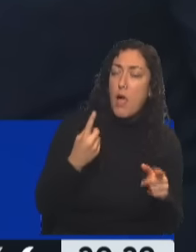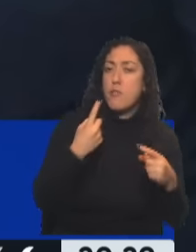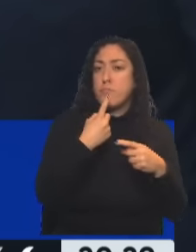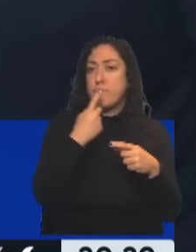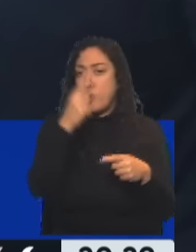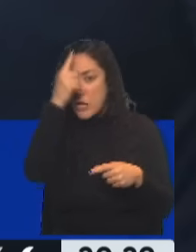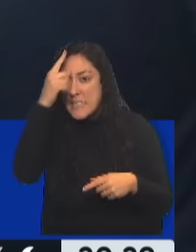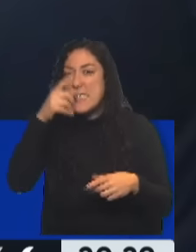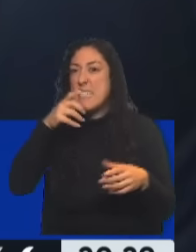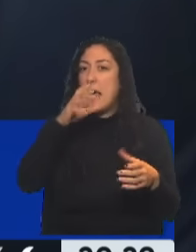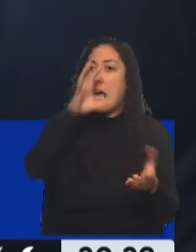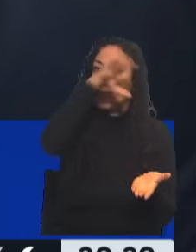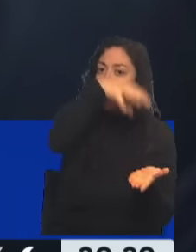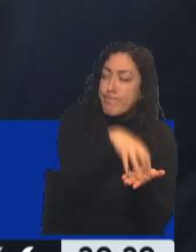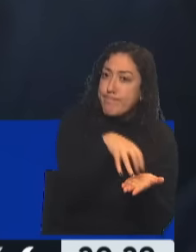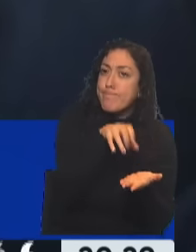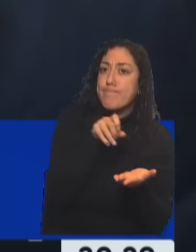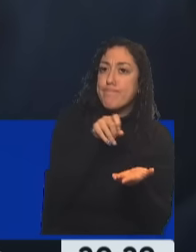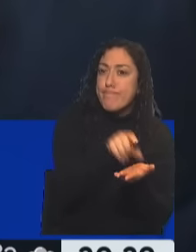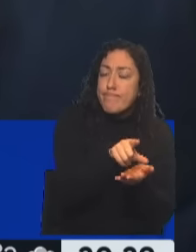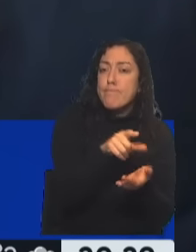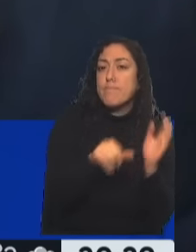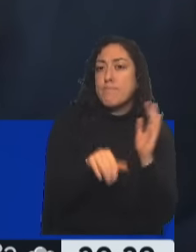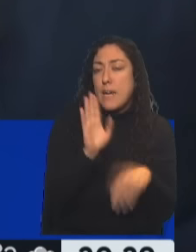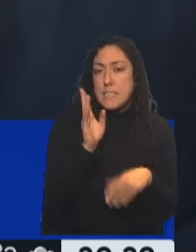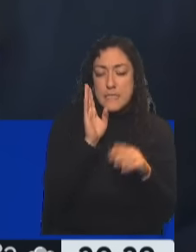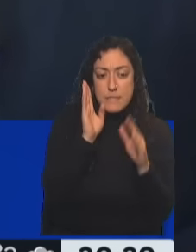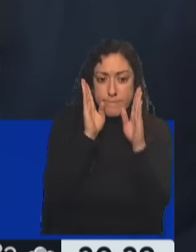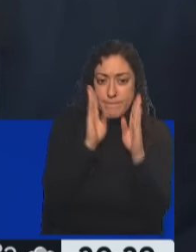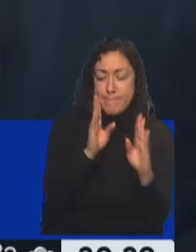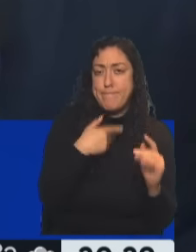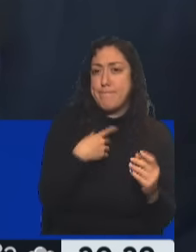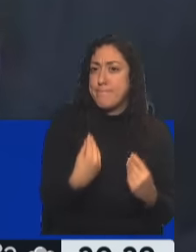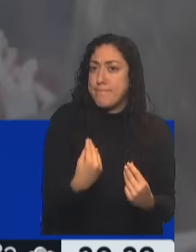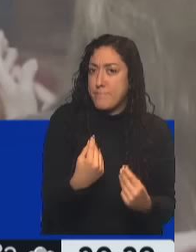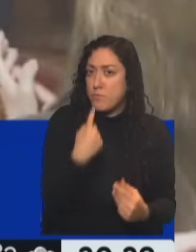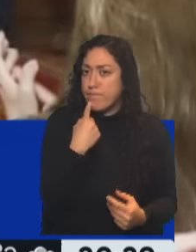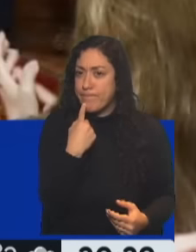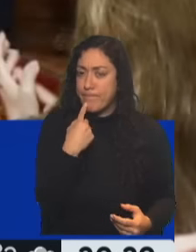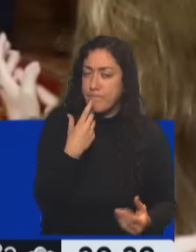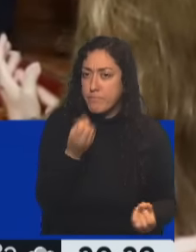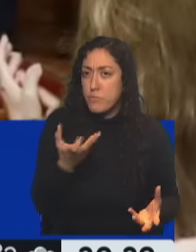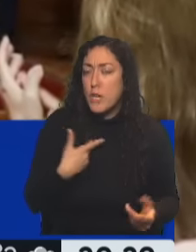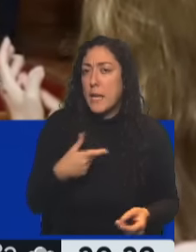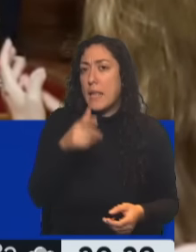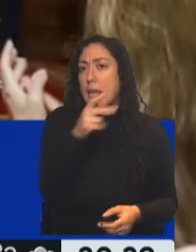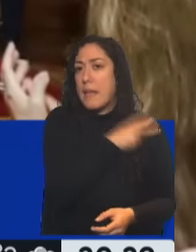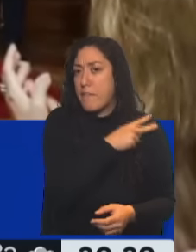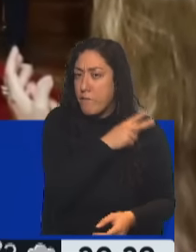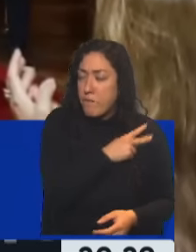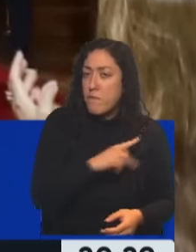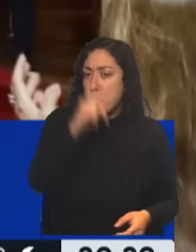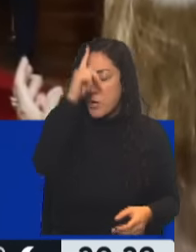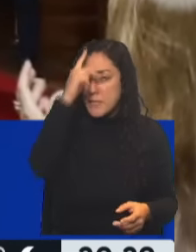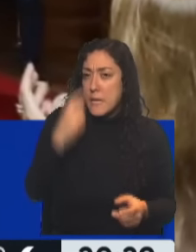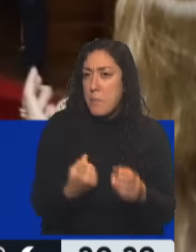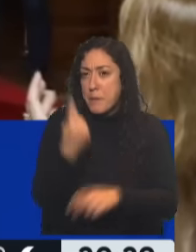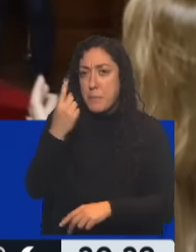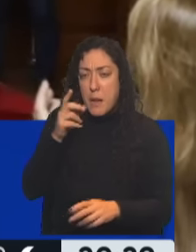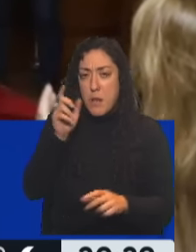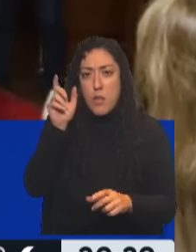mirada, la primera señalada, ¿no?, con la detención del comisario que había comenzado a investigar esta causa, la desaparición de Loan. El abogado